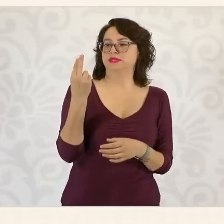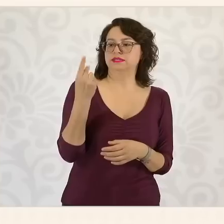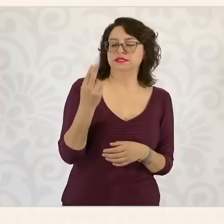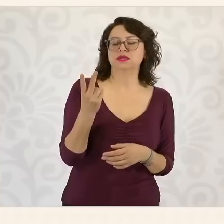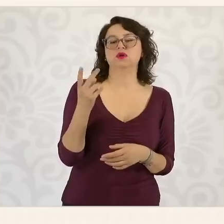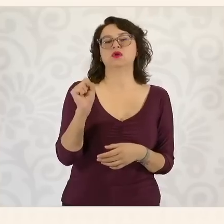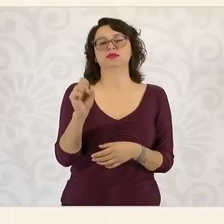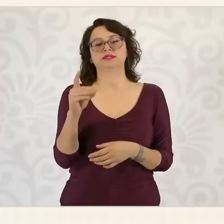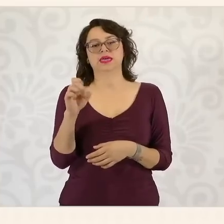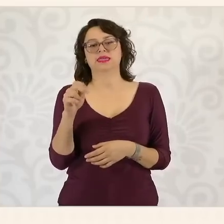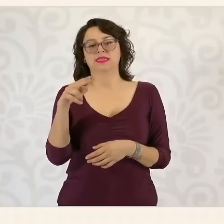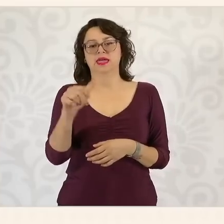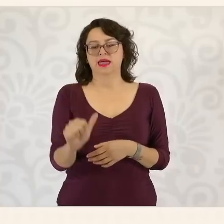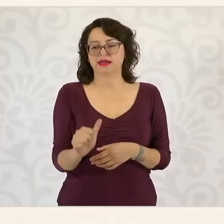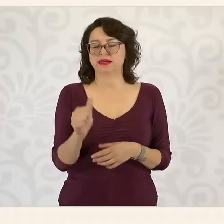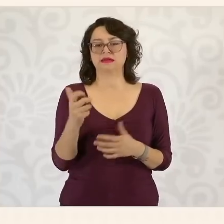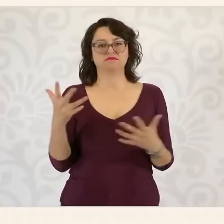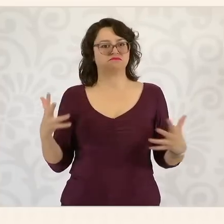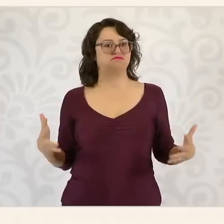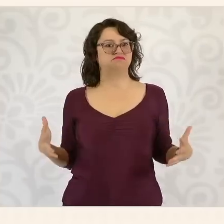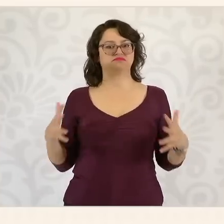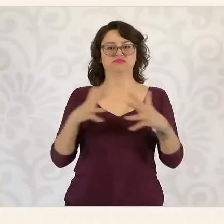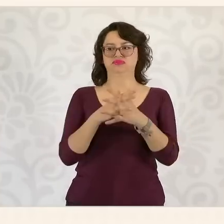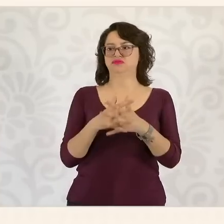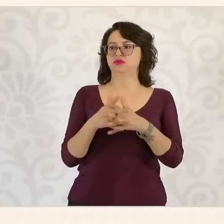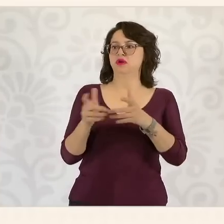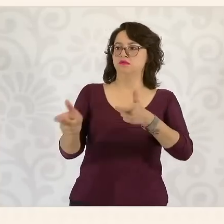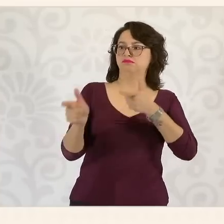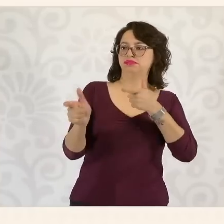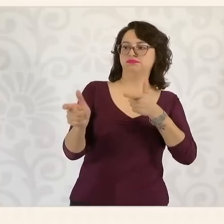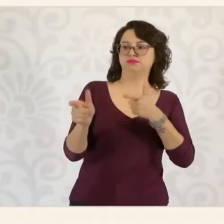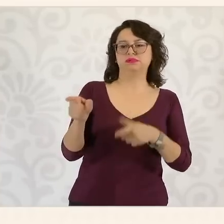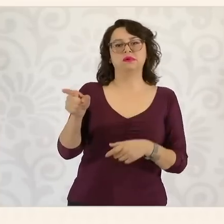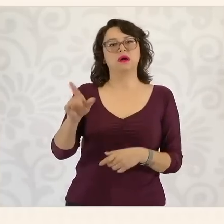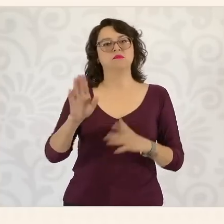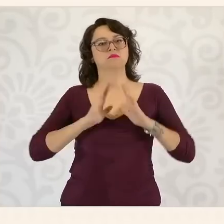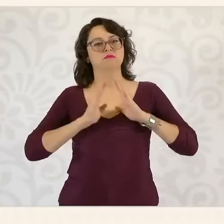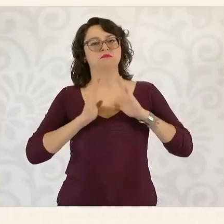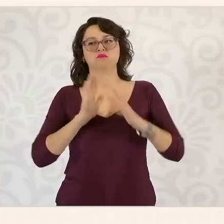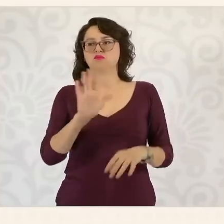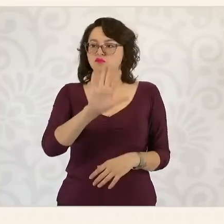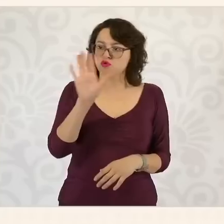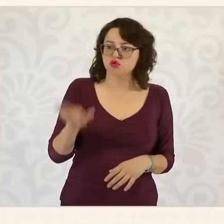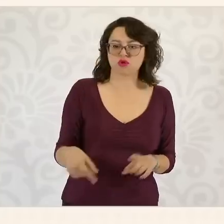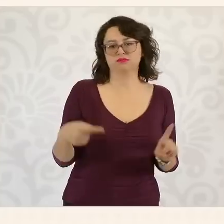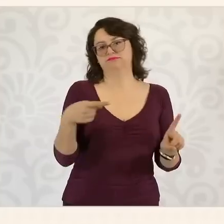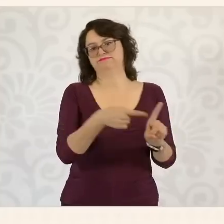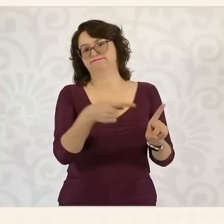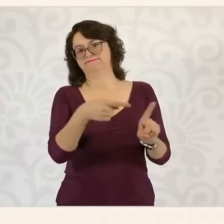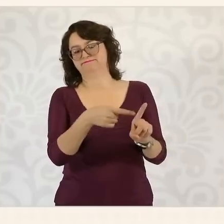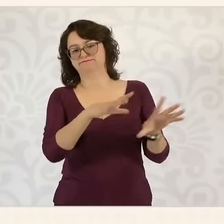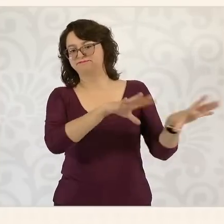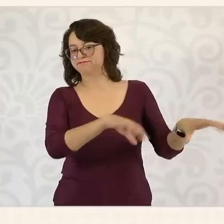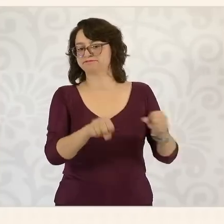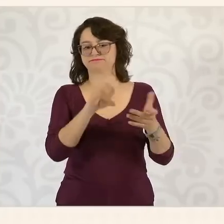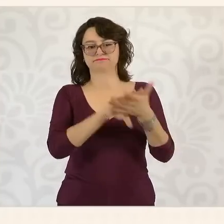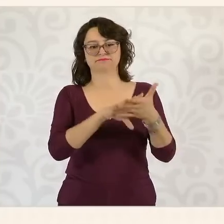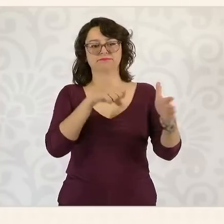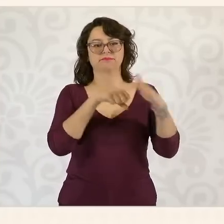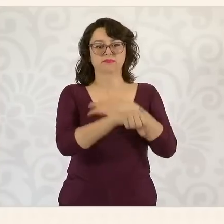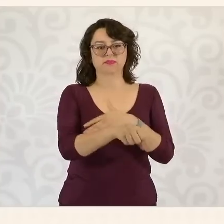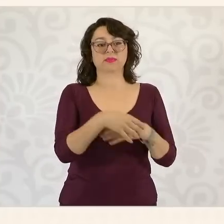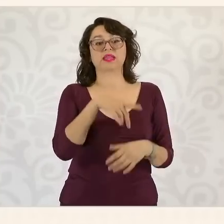Defensa Nacional en Apaseo el Alto, donde falleció un elemento. En Magdalena, Jalisco, elementos del Gabinete de